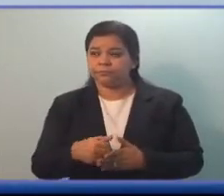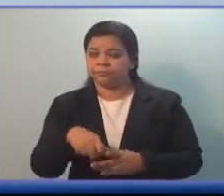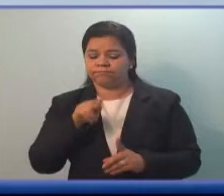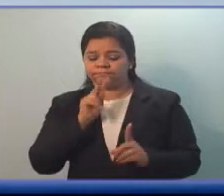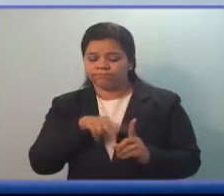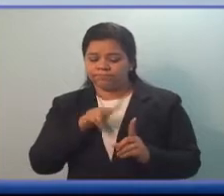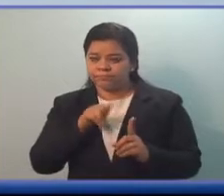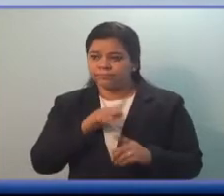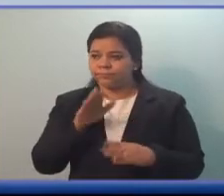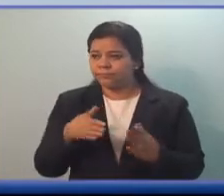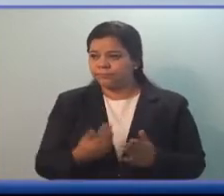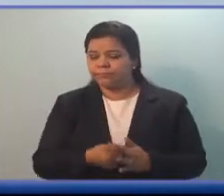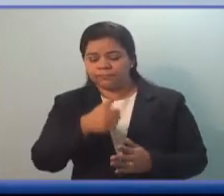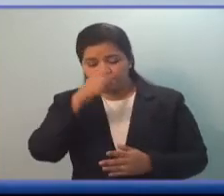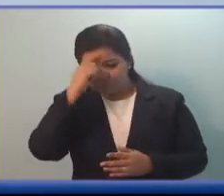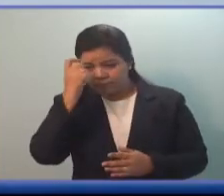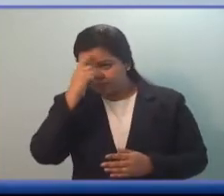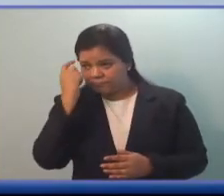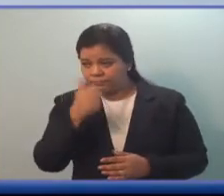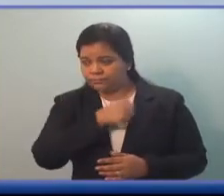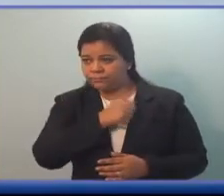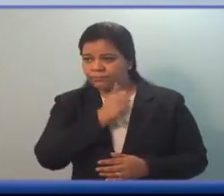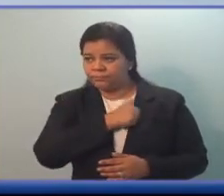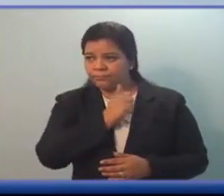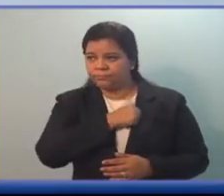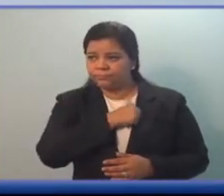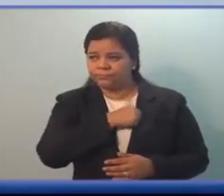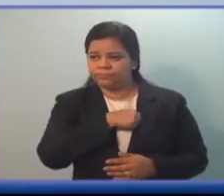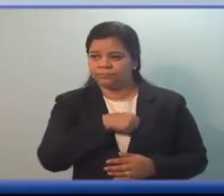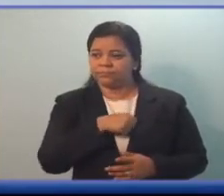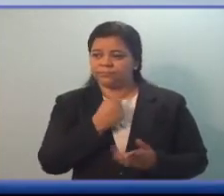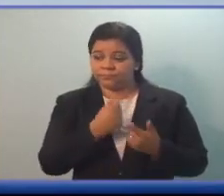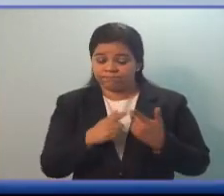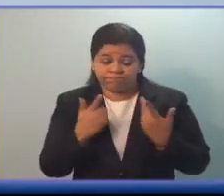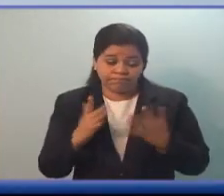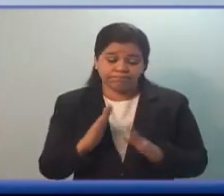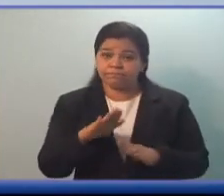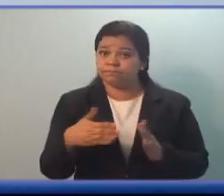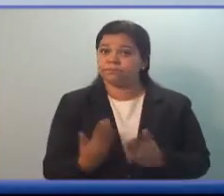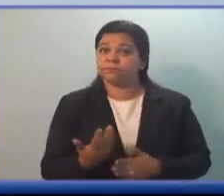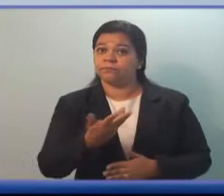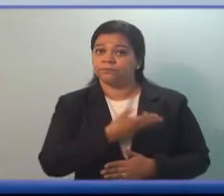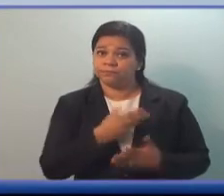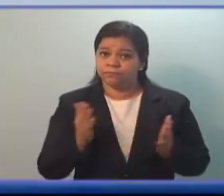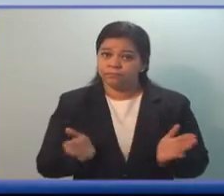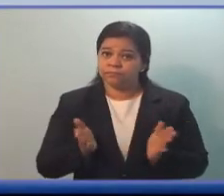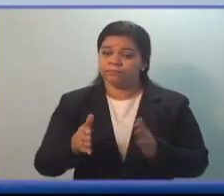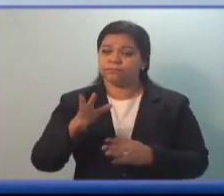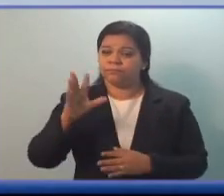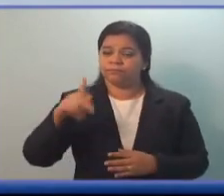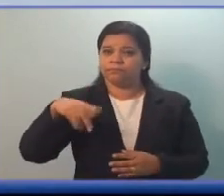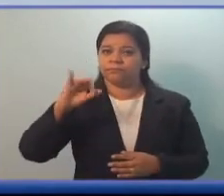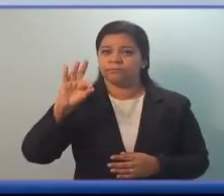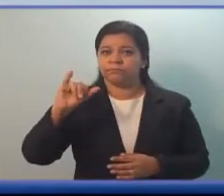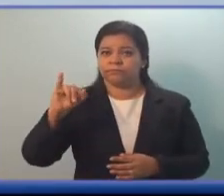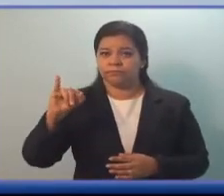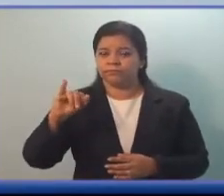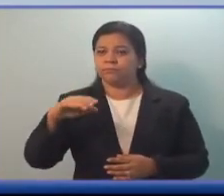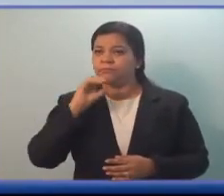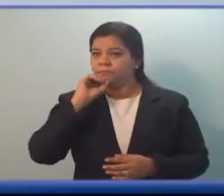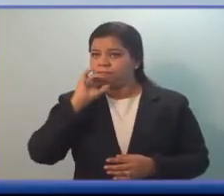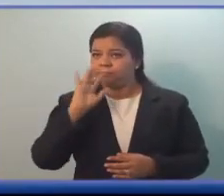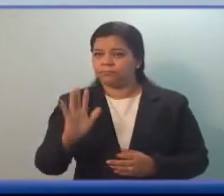el trabajo responsable de un funcionario. En primer lugar, nosotros impulsamos lo que era el PFI, Programa de Formación Inicial para